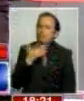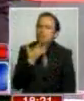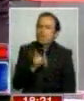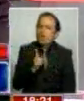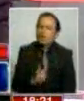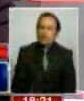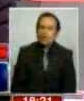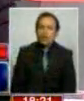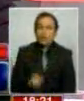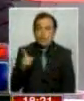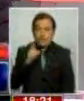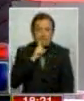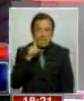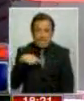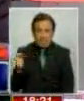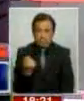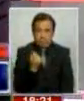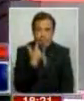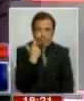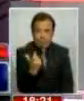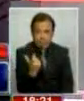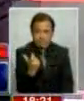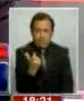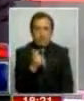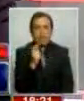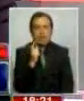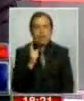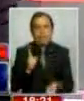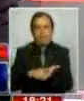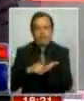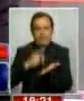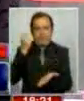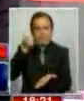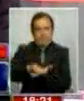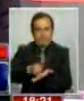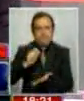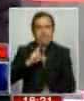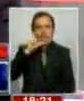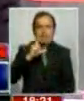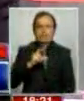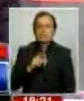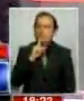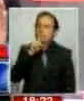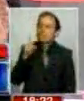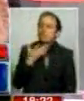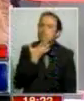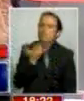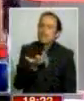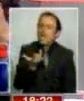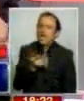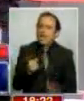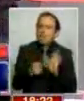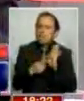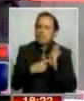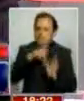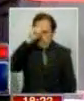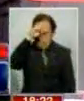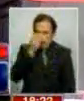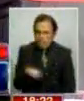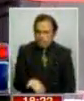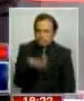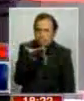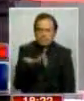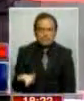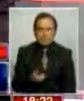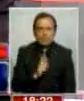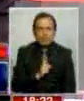Los que tienen más, efectivamente van a hacer un aporte proporcional mayor. ¿Por qué no se sube todas las mineras? A ver, discúlpame, es que cuando me preguntan a